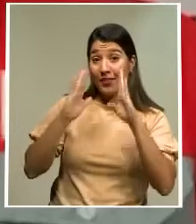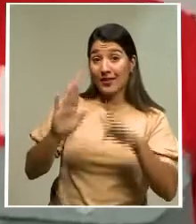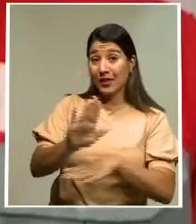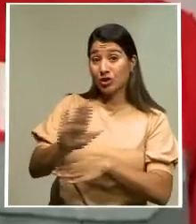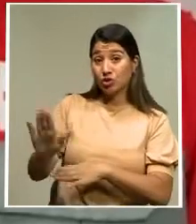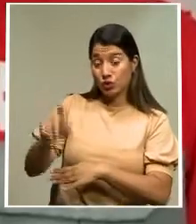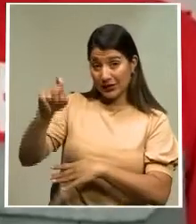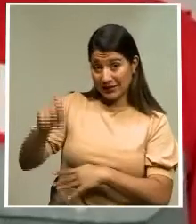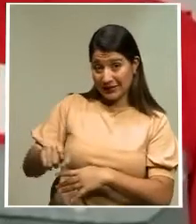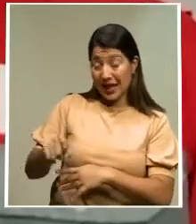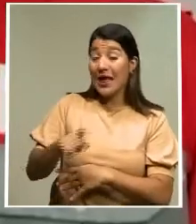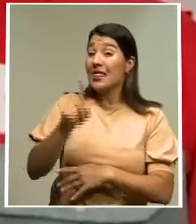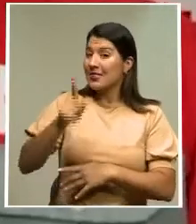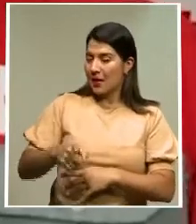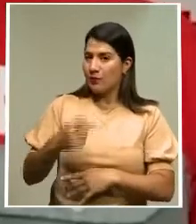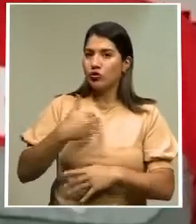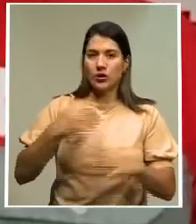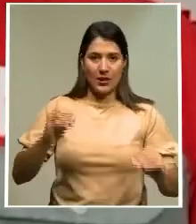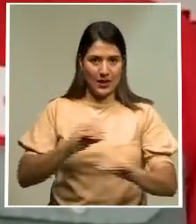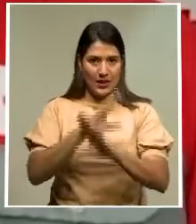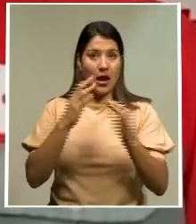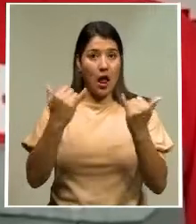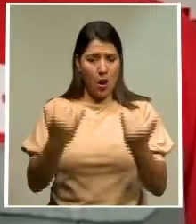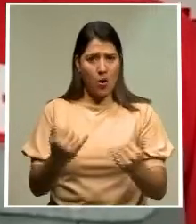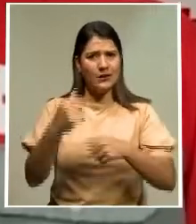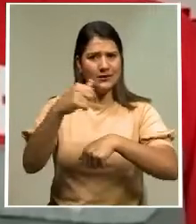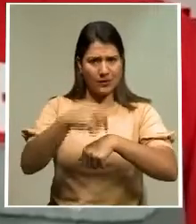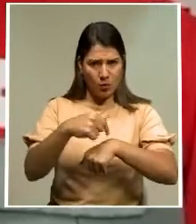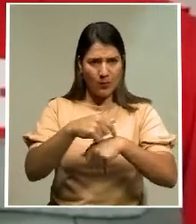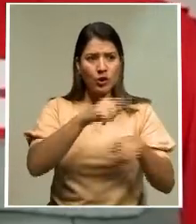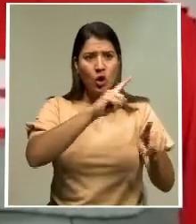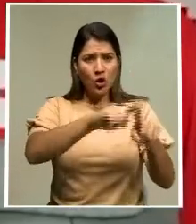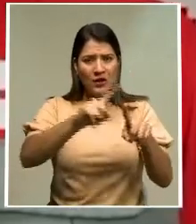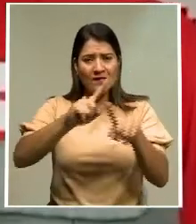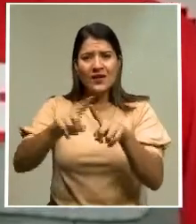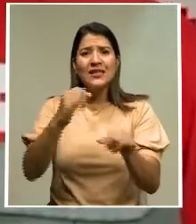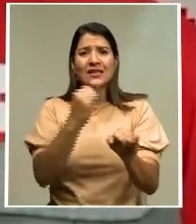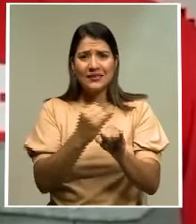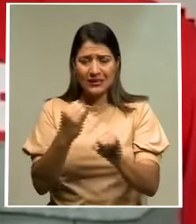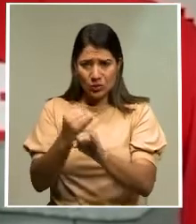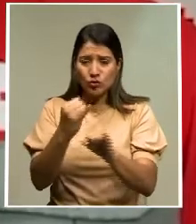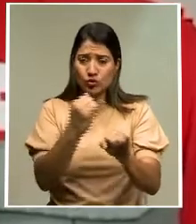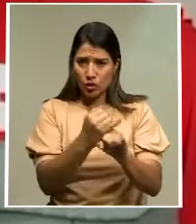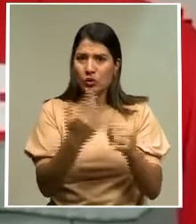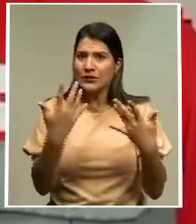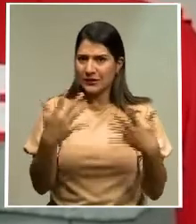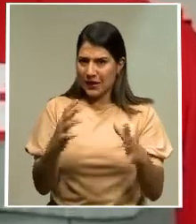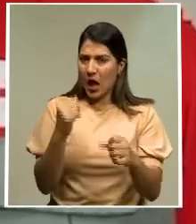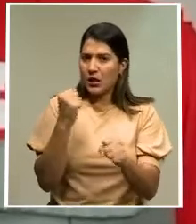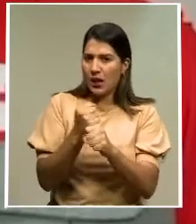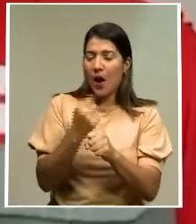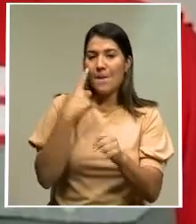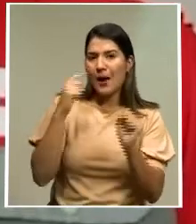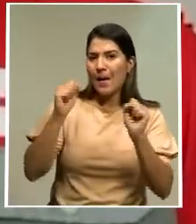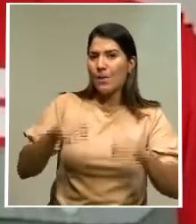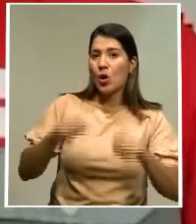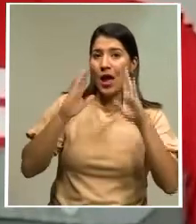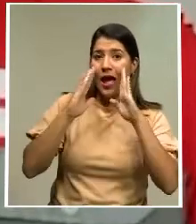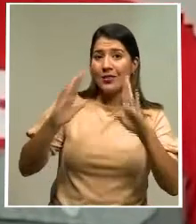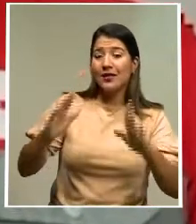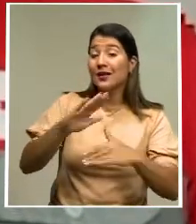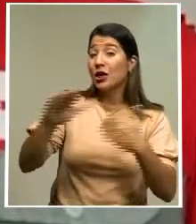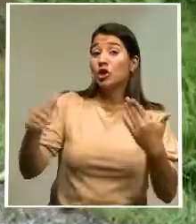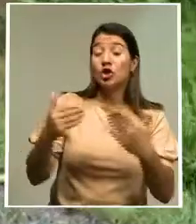de que están trabajando en este momento interinstitucionalmente en las comisiones municipales de emergencia para atender todas las